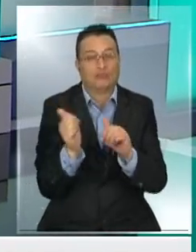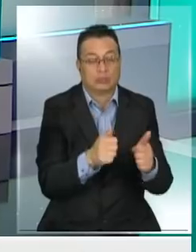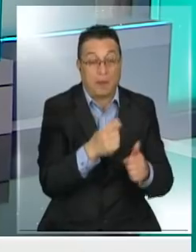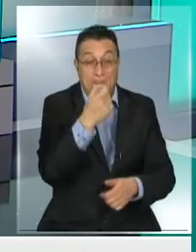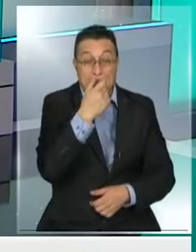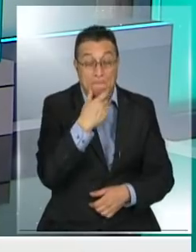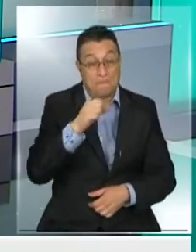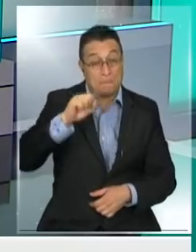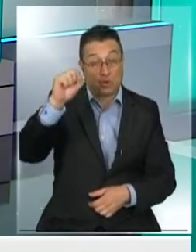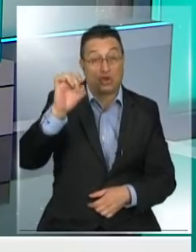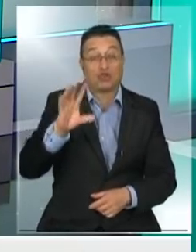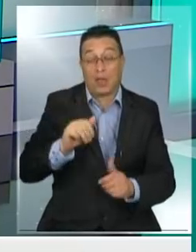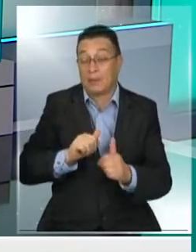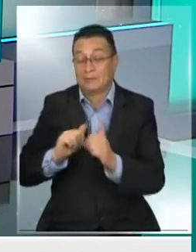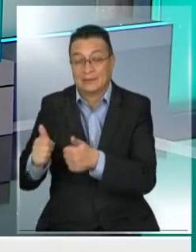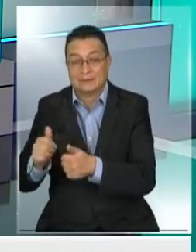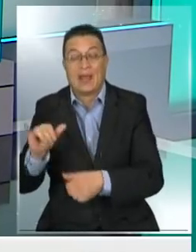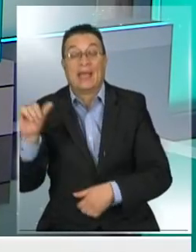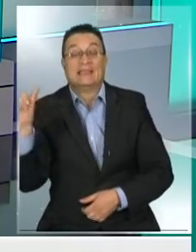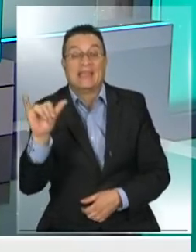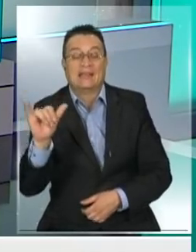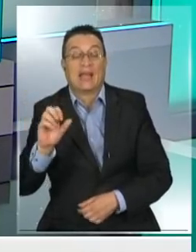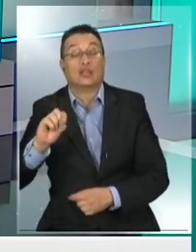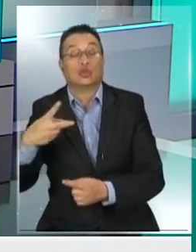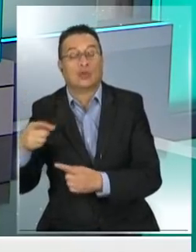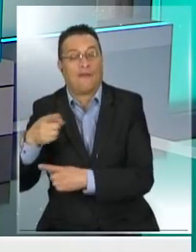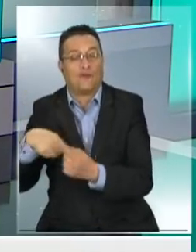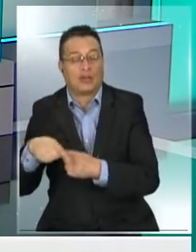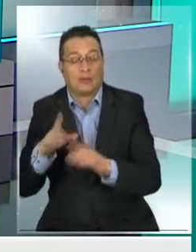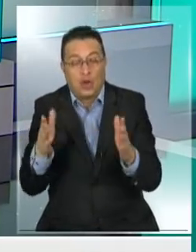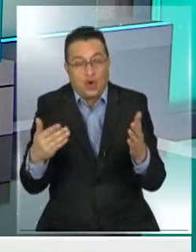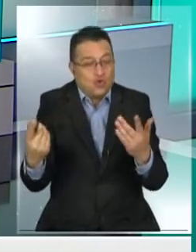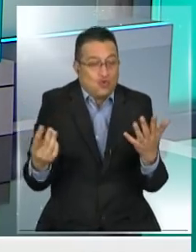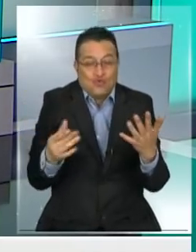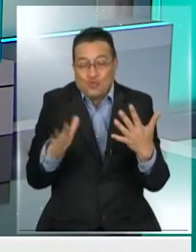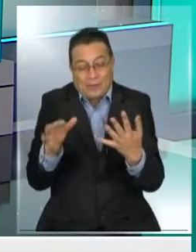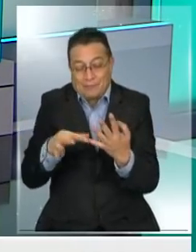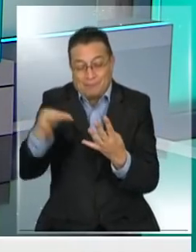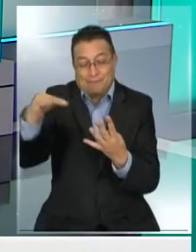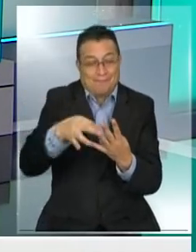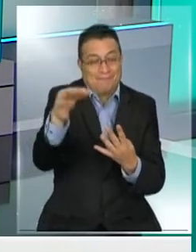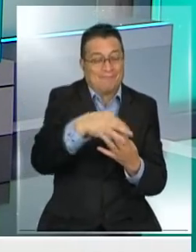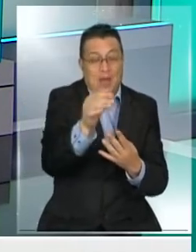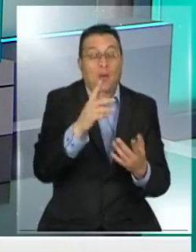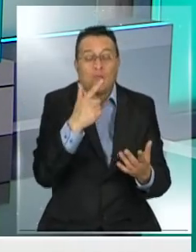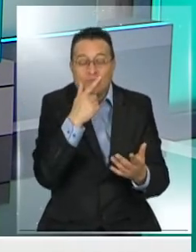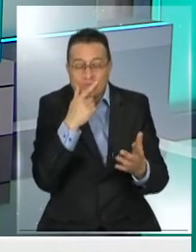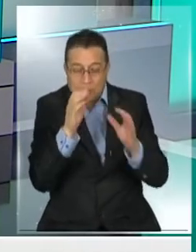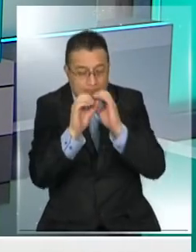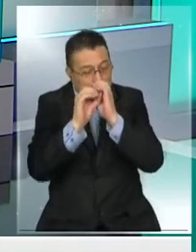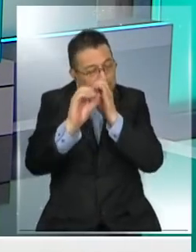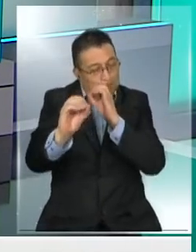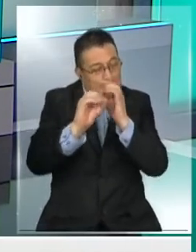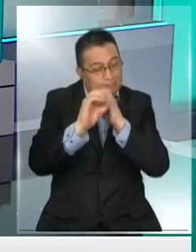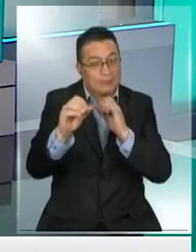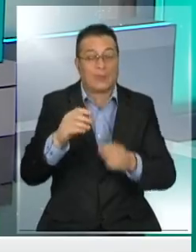Gabriel Boric le ganaría a Yasna Proboste en una segunda vuelta. Todo es muy estrecho, todo es, por cierto, basado